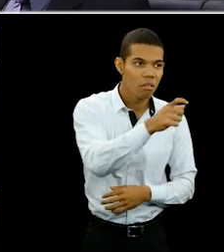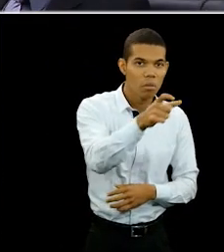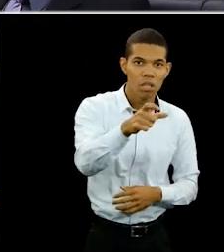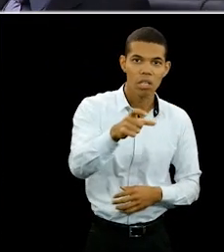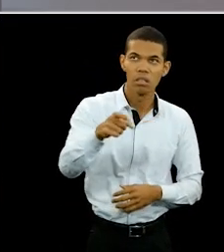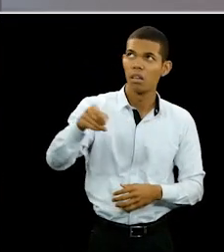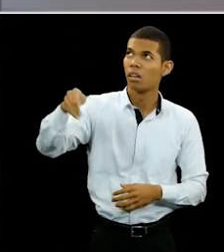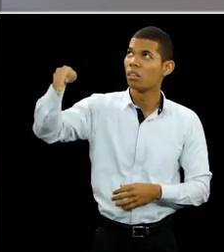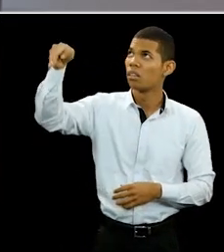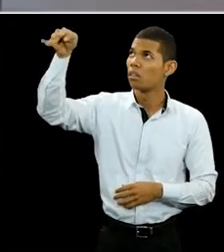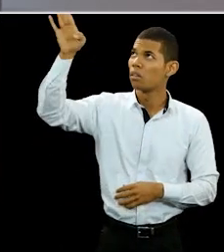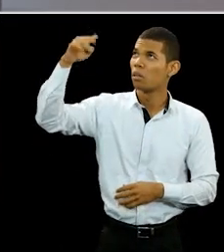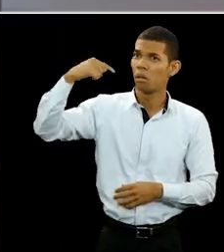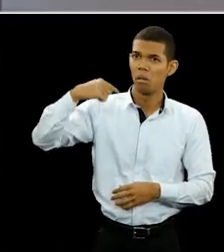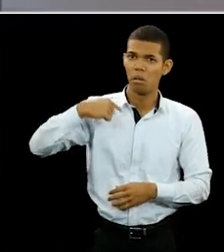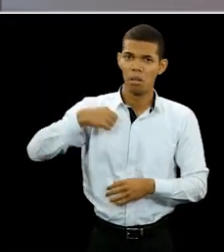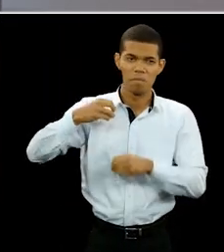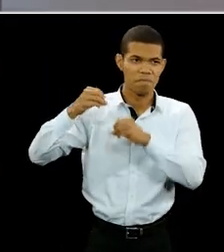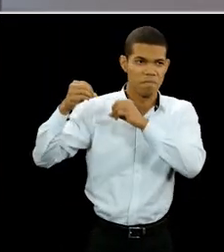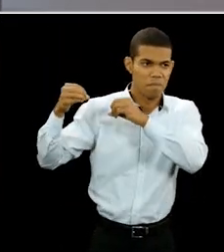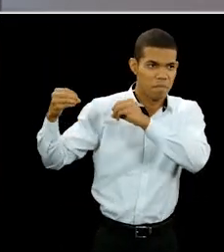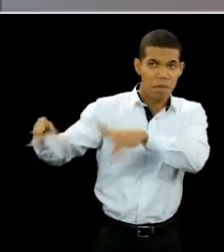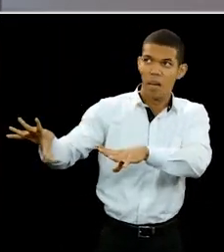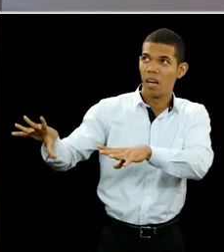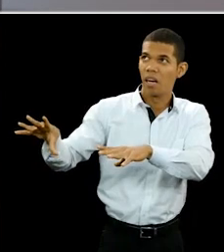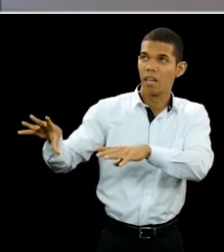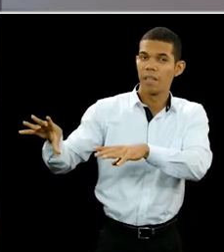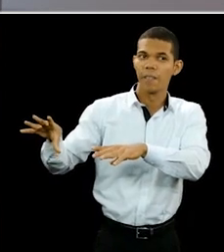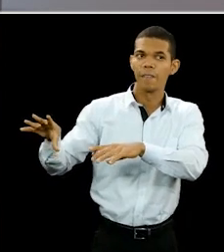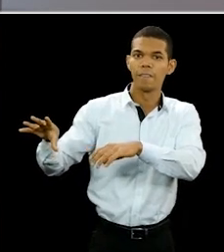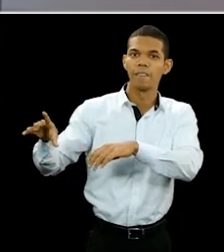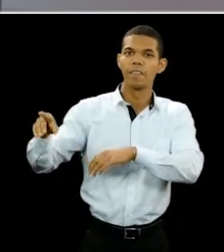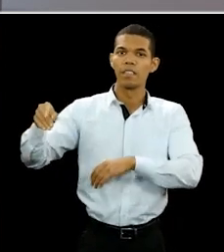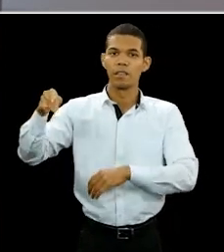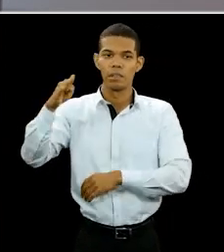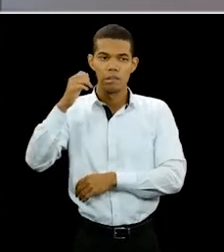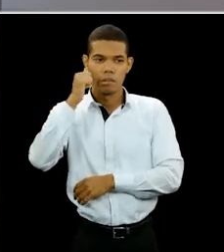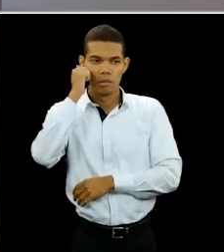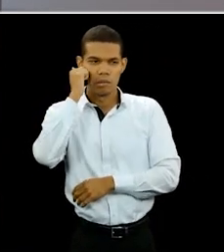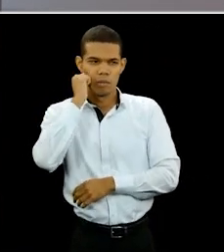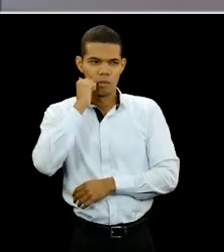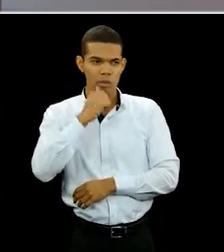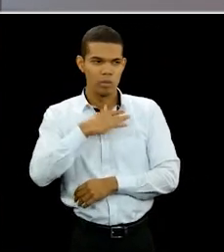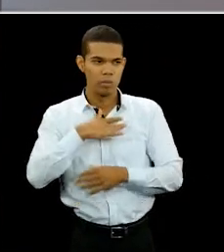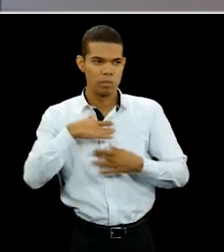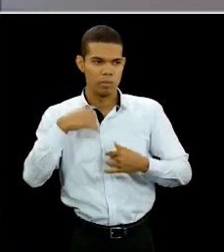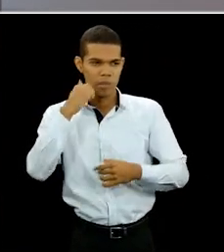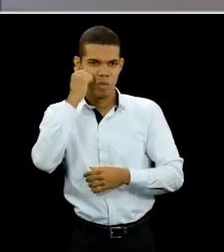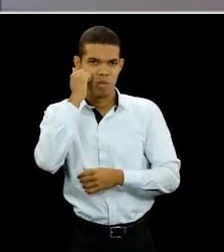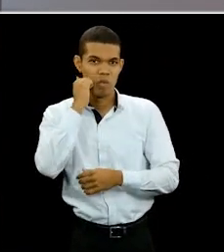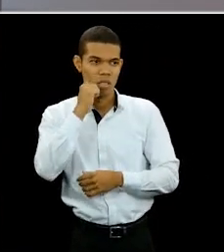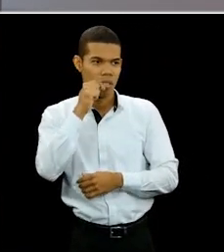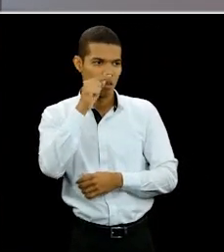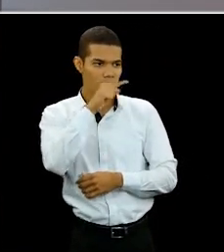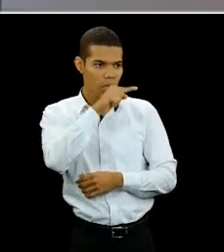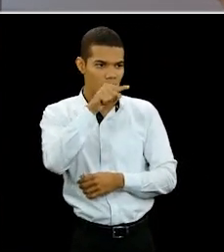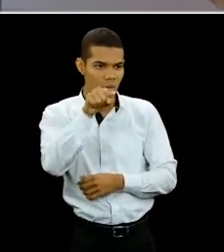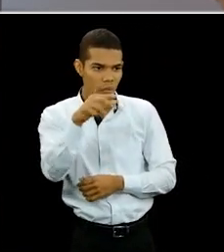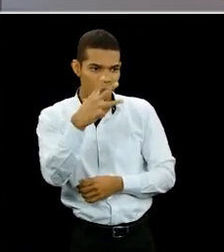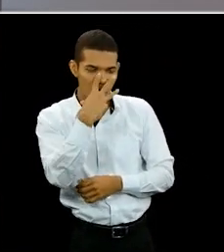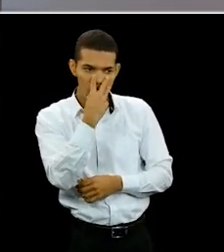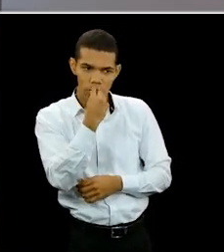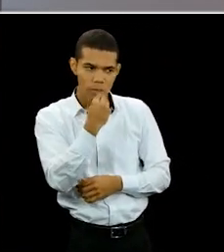el templo a oscuras los líderes de Israel estaban participando en estas malvadas